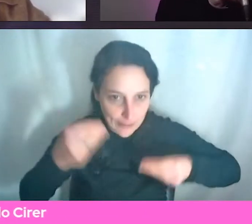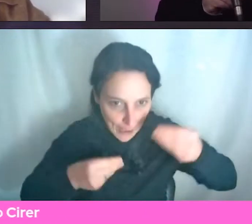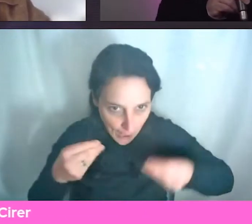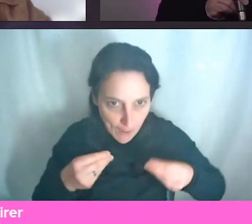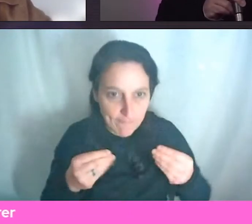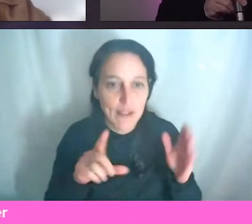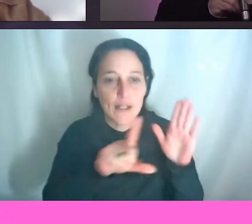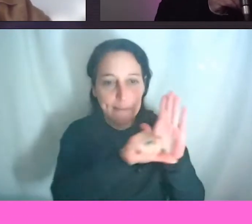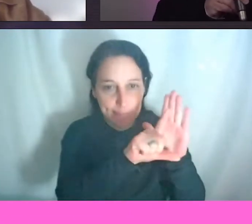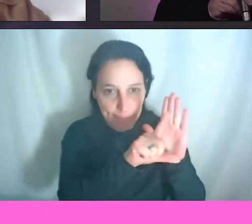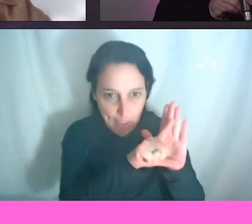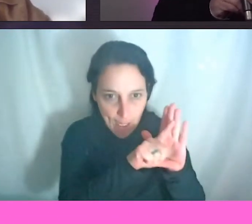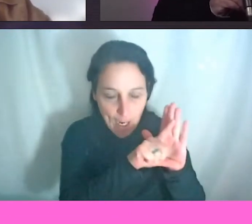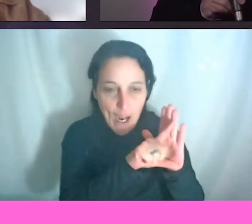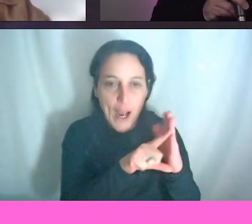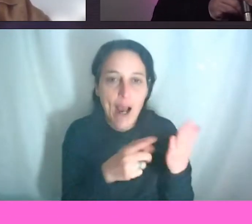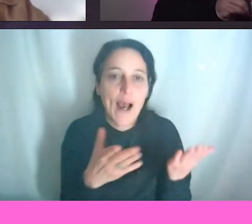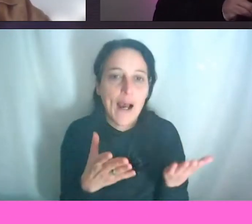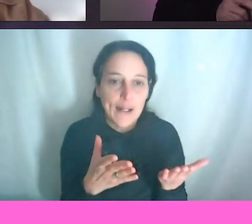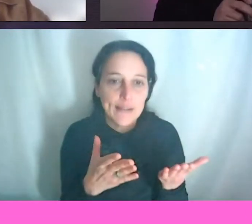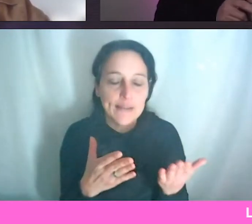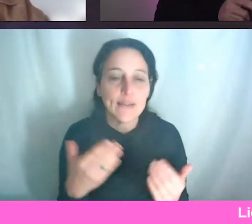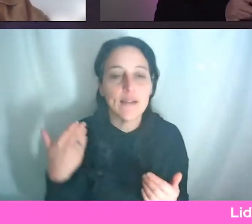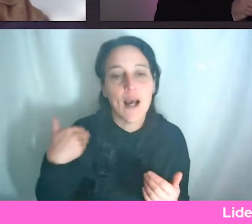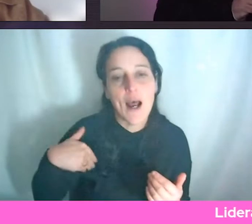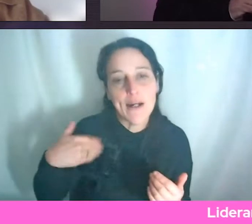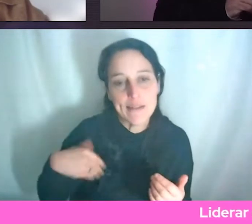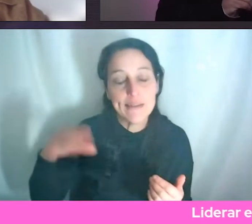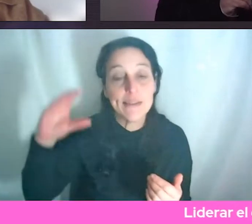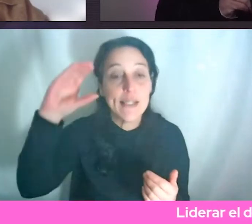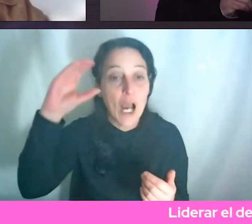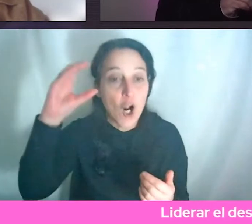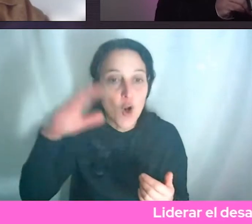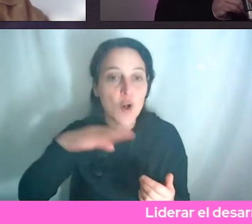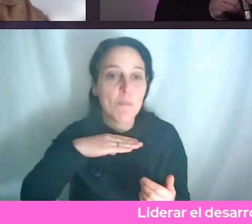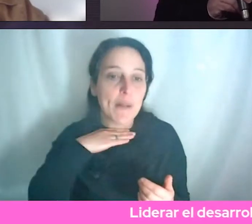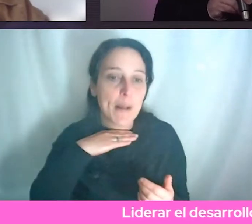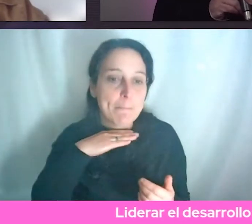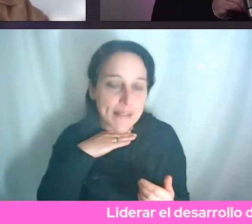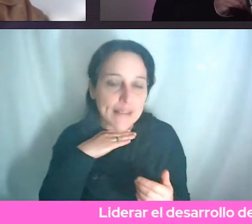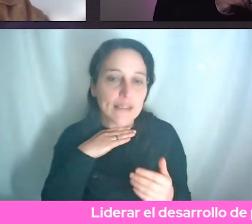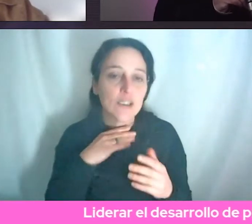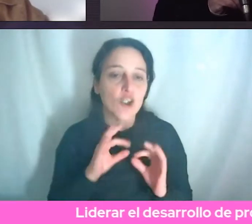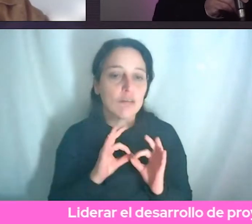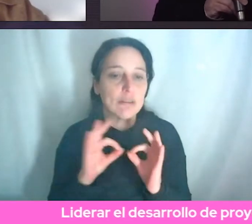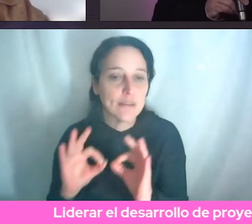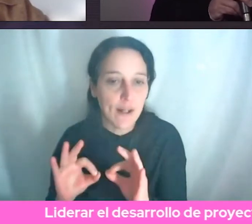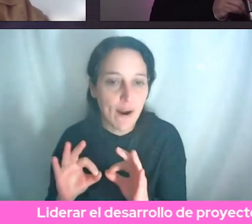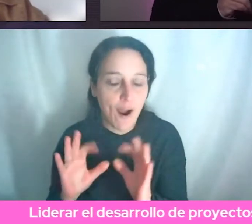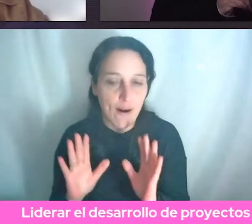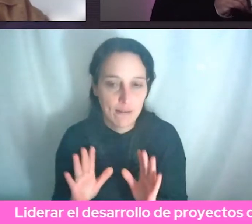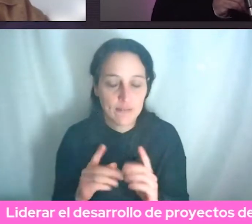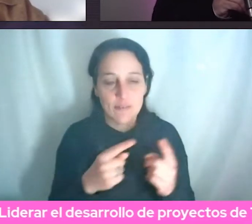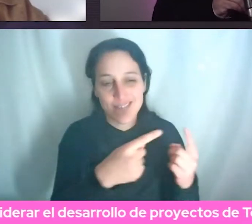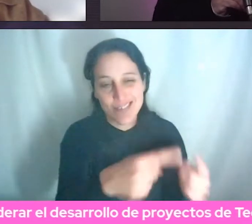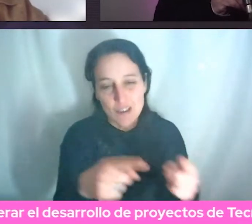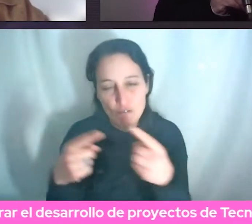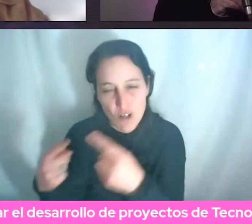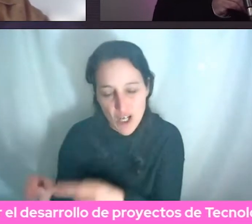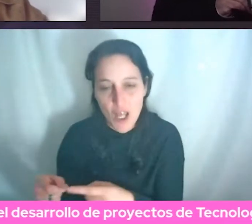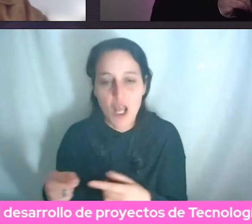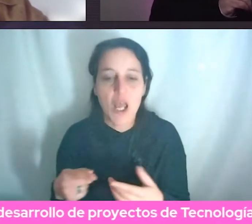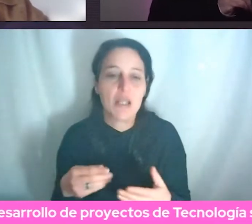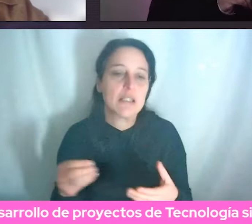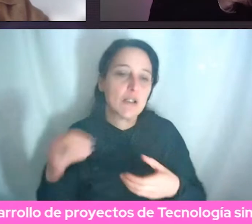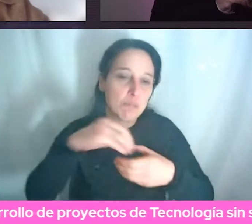escalar rápidamente a Argentina, Colombia y México. ¿Sí? Hay diferentes ejes, participación ciudadana, medio